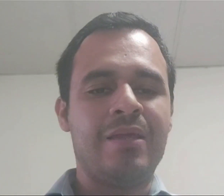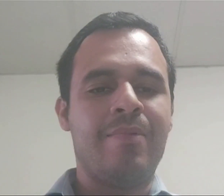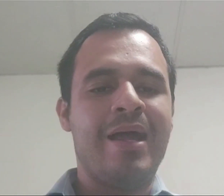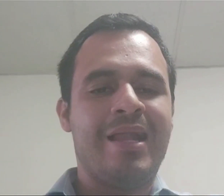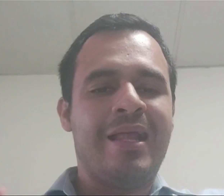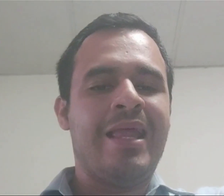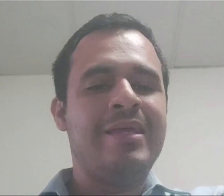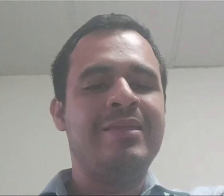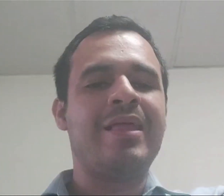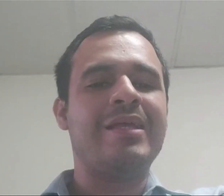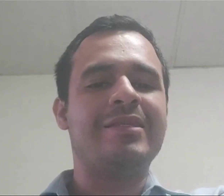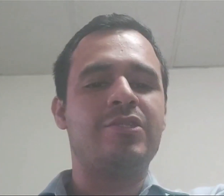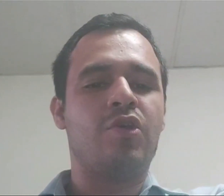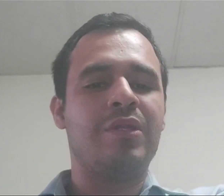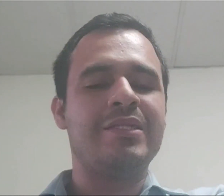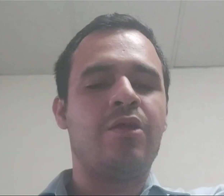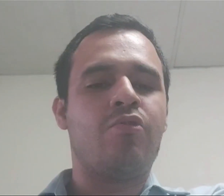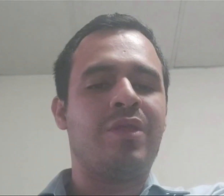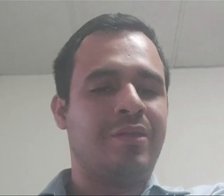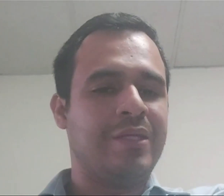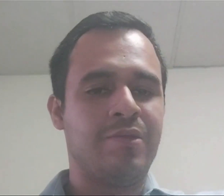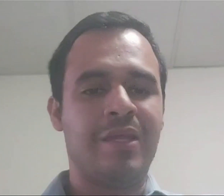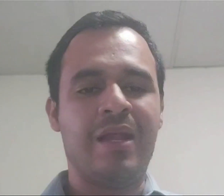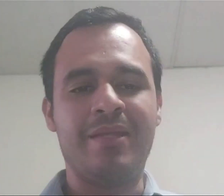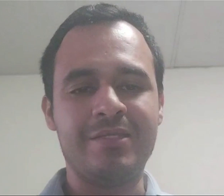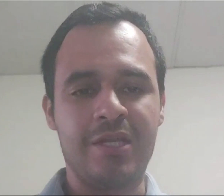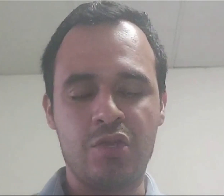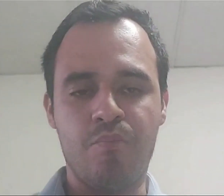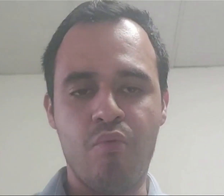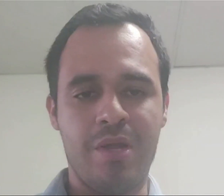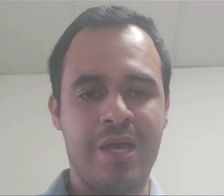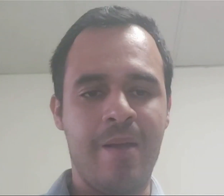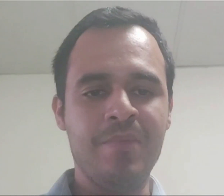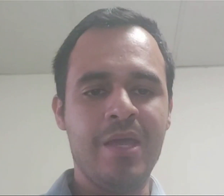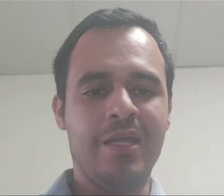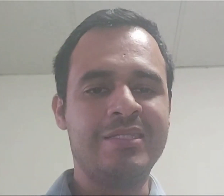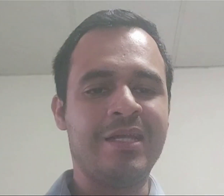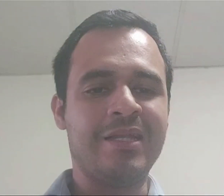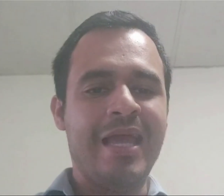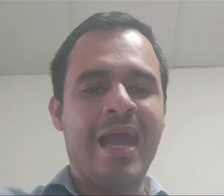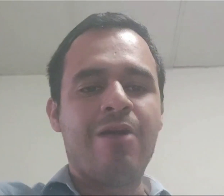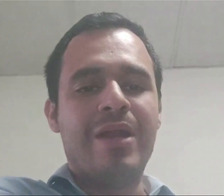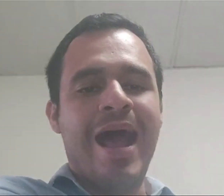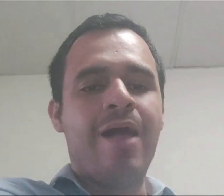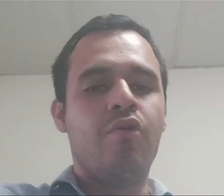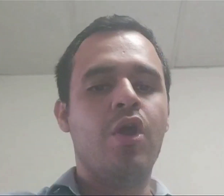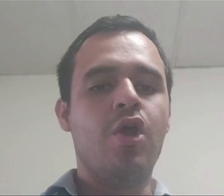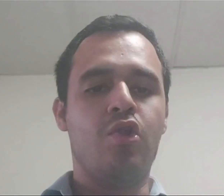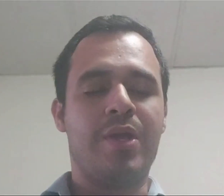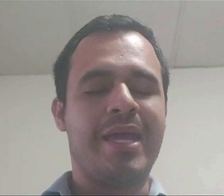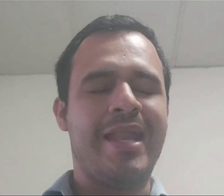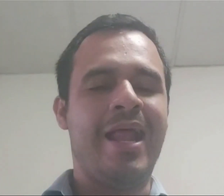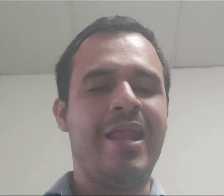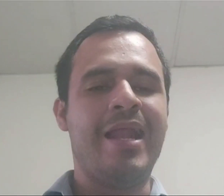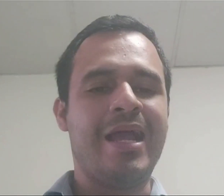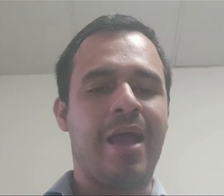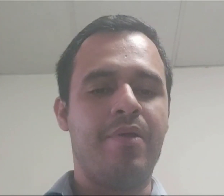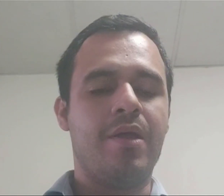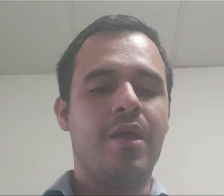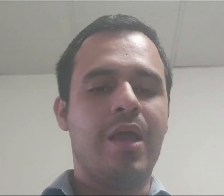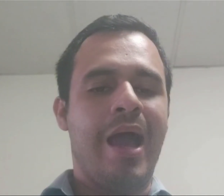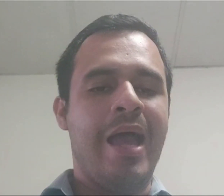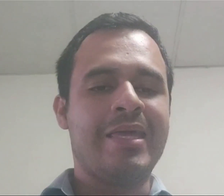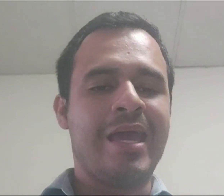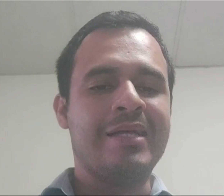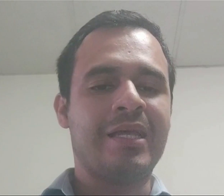Porque desactiva la ley de adquisiciones y contrataciones de la administración pública. Es decir, deja a un lado lo que es la ley